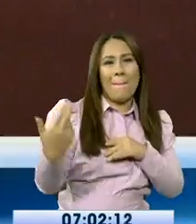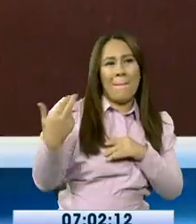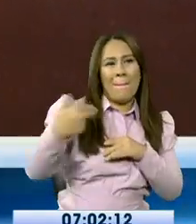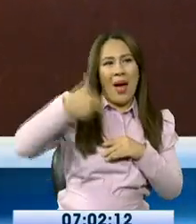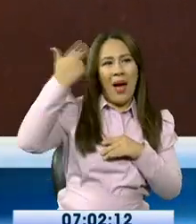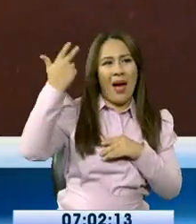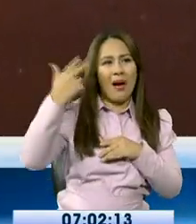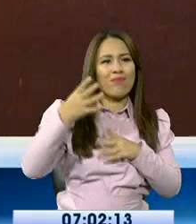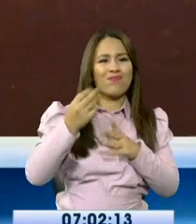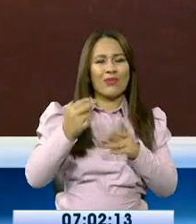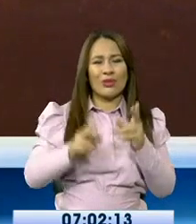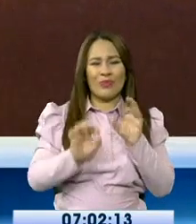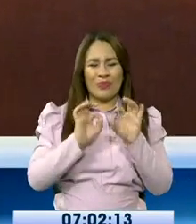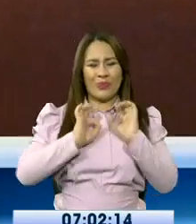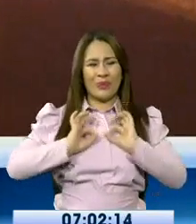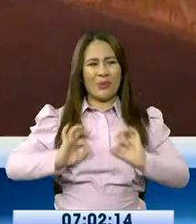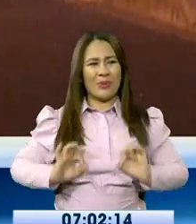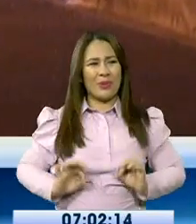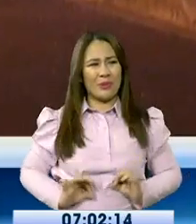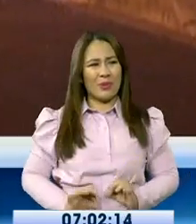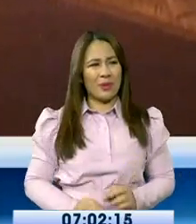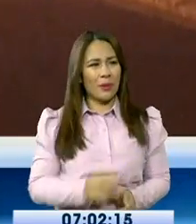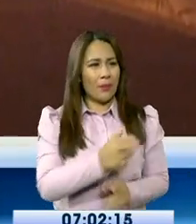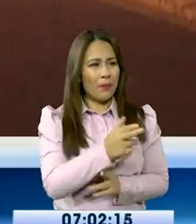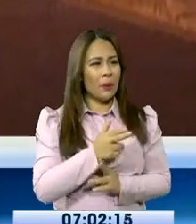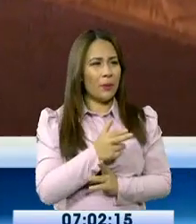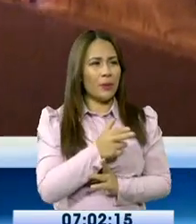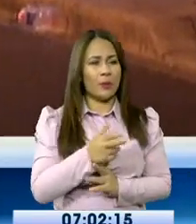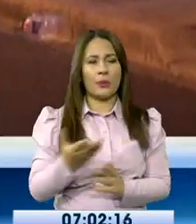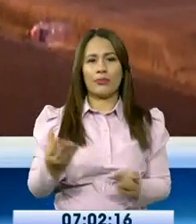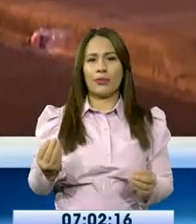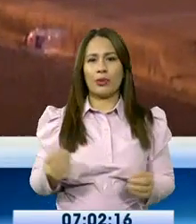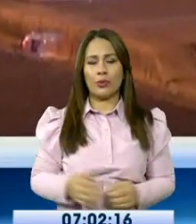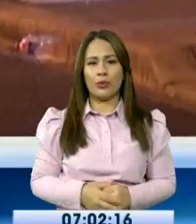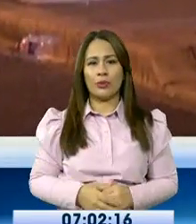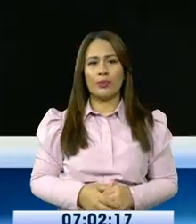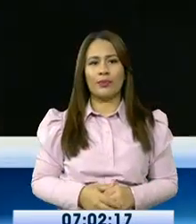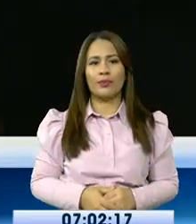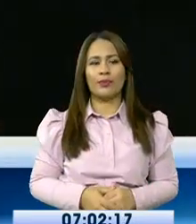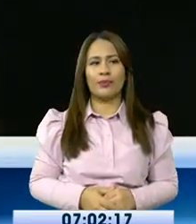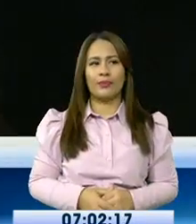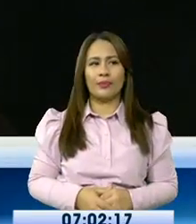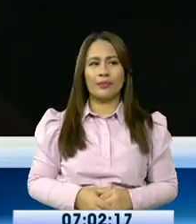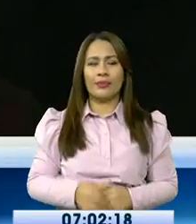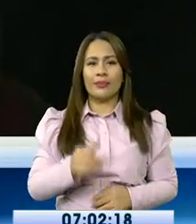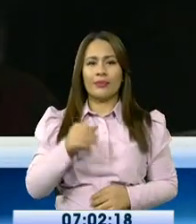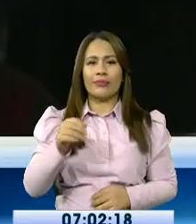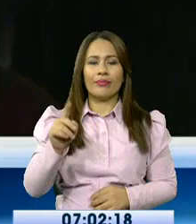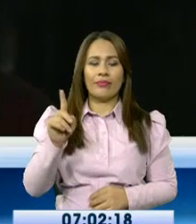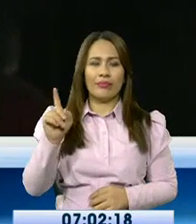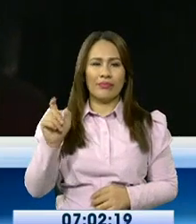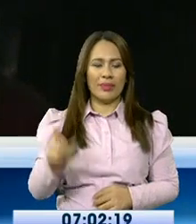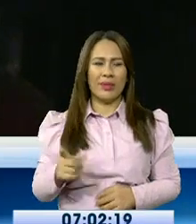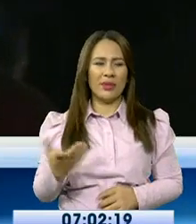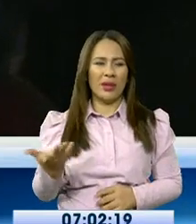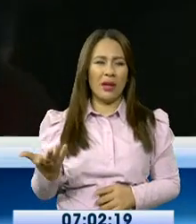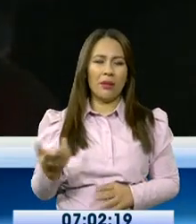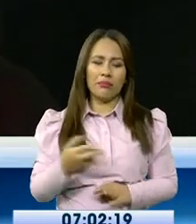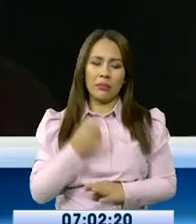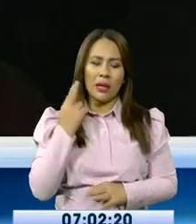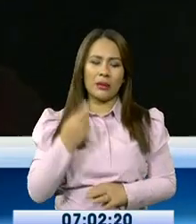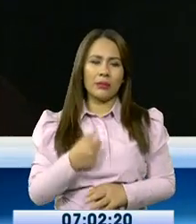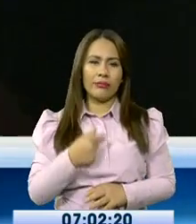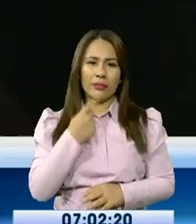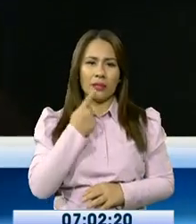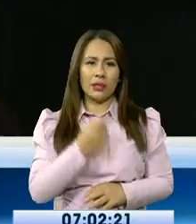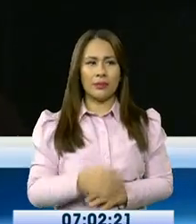por varios disparos. Un ciudadano ha estado en el exterior de su vivienda, acompañado de un familiar. Se ha acercado a